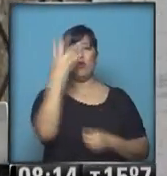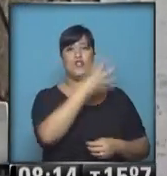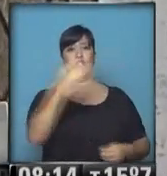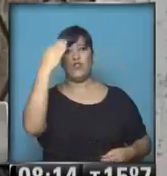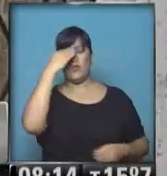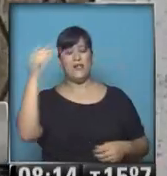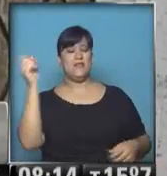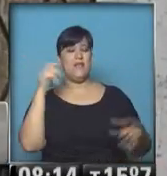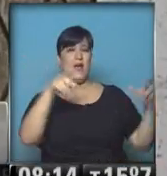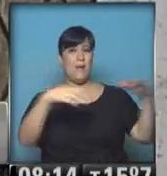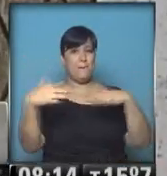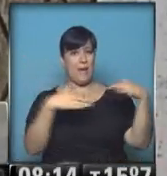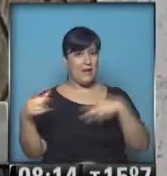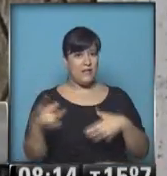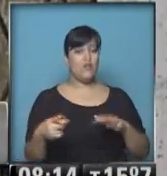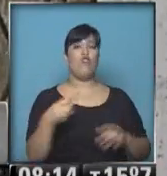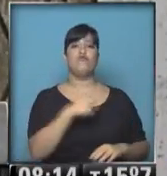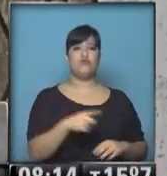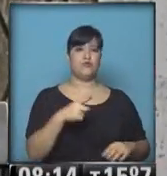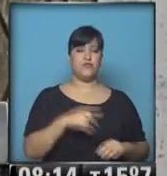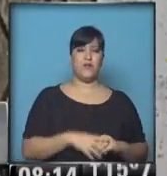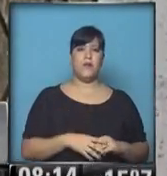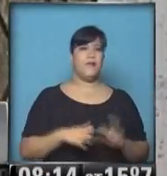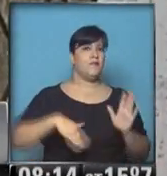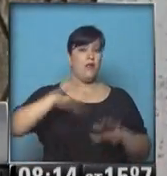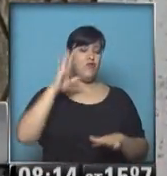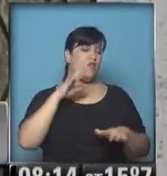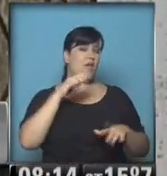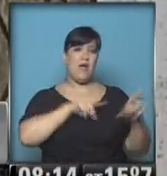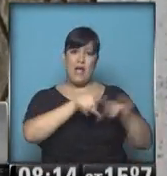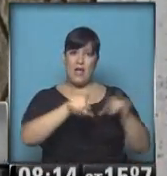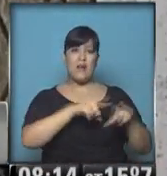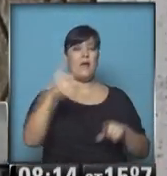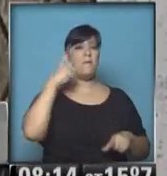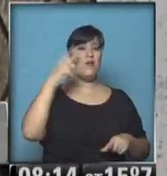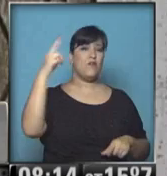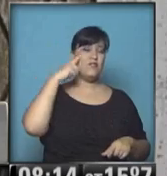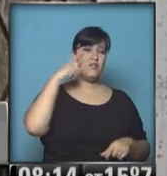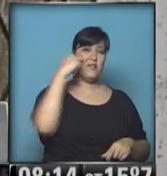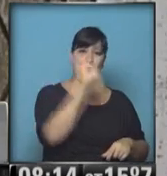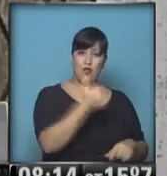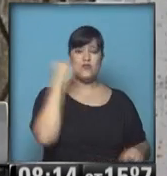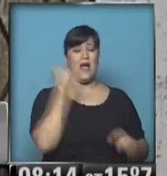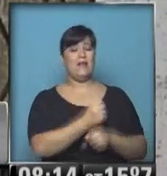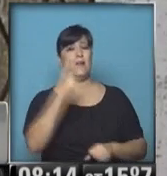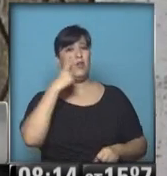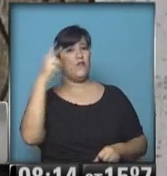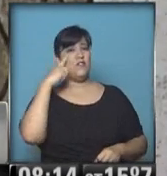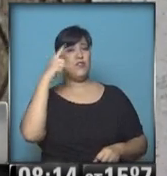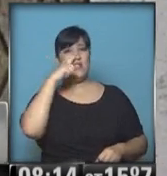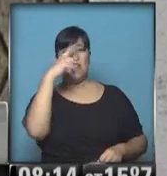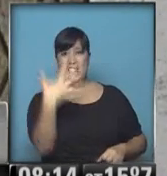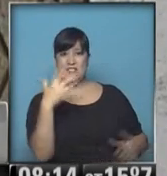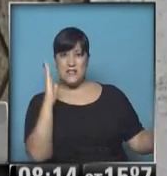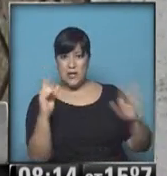transcurrió la mayor parte allí de su trayectoria entre 1962 y 1975 cuando en realidad